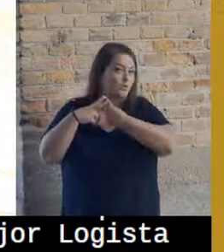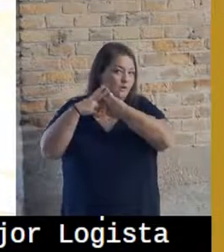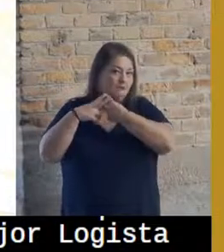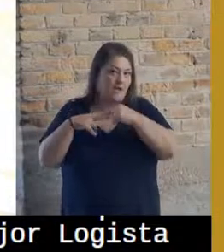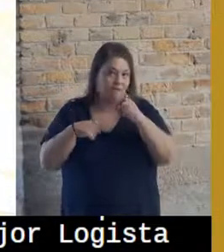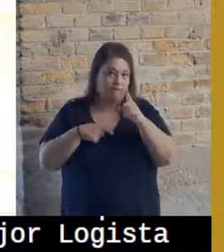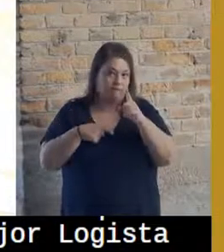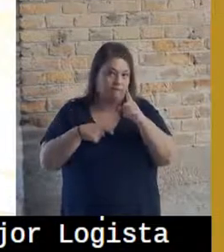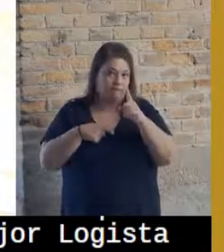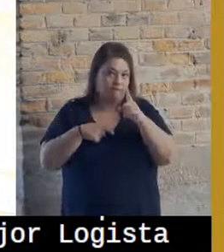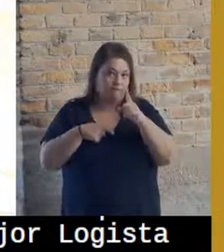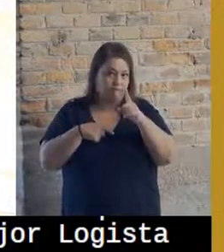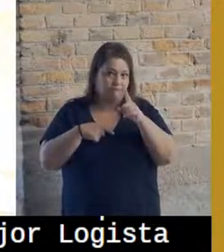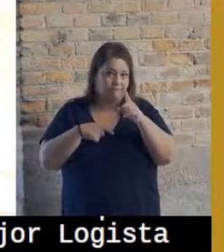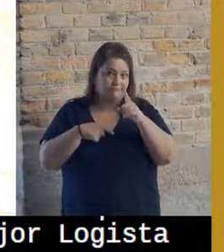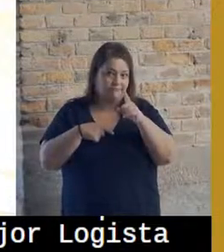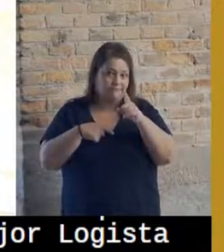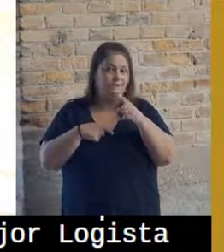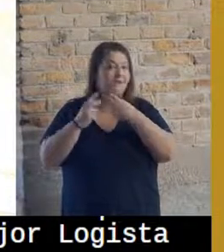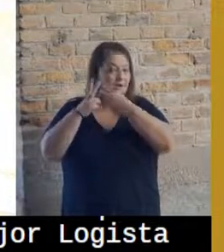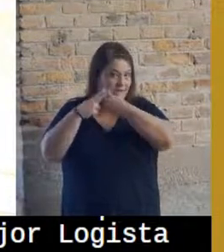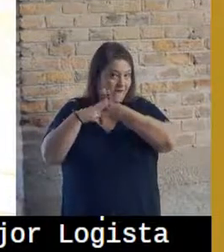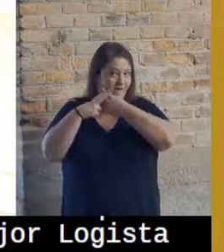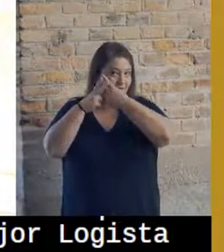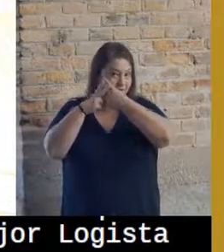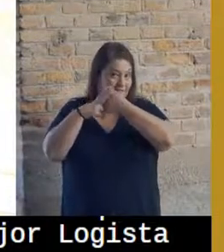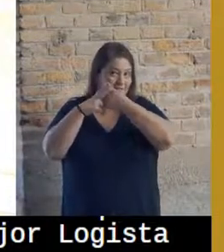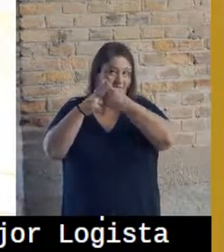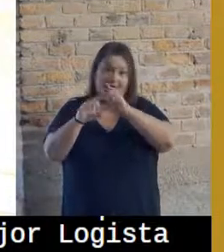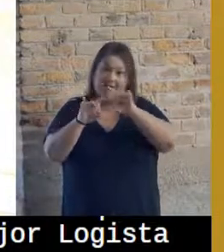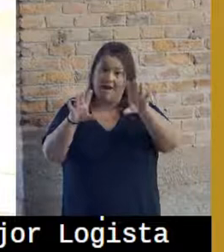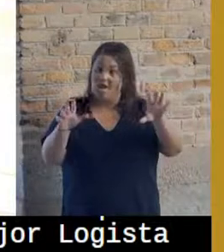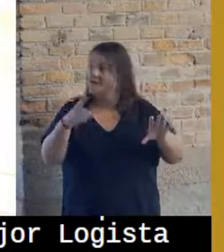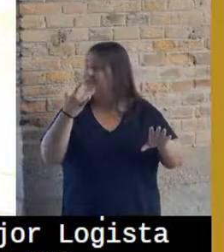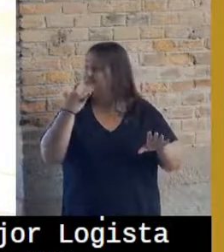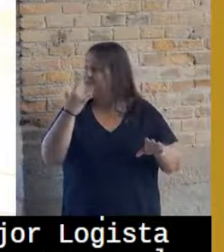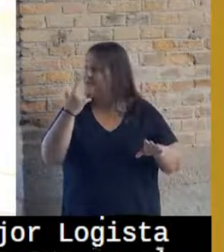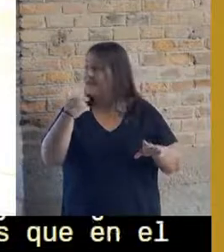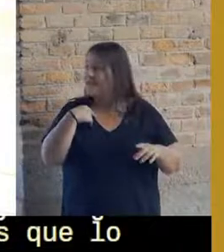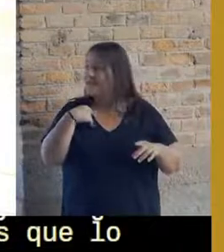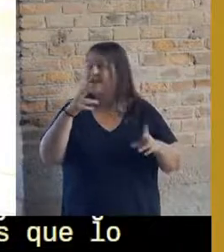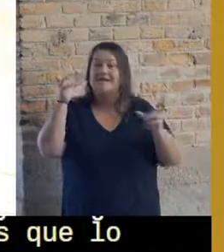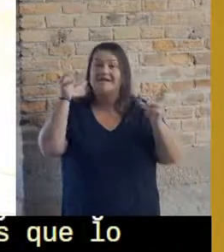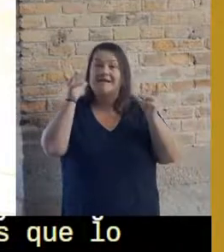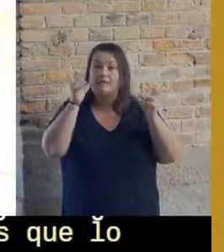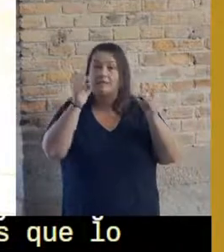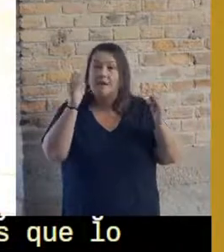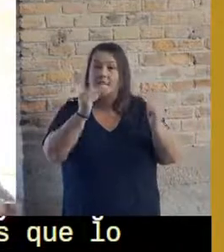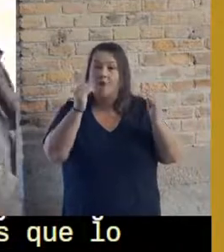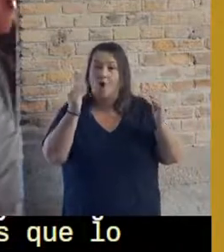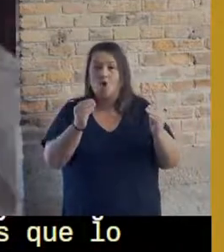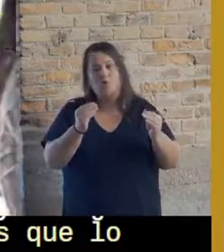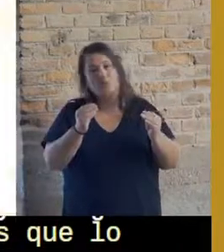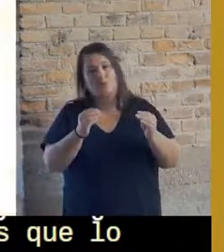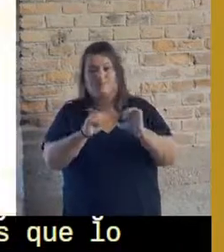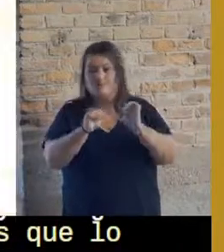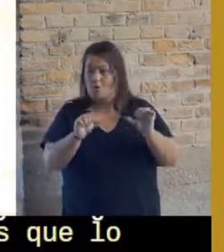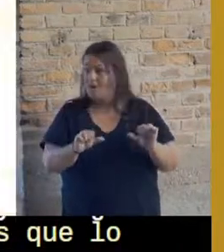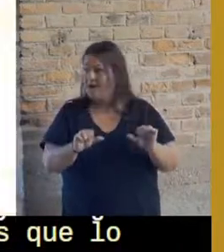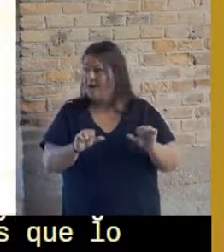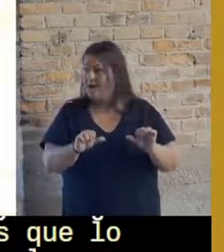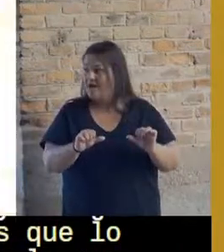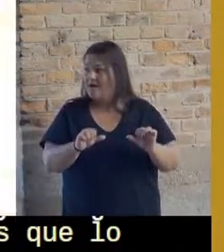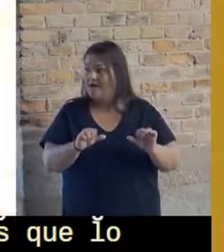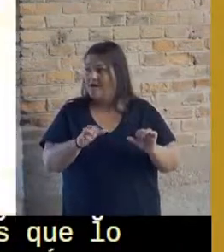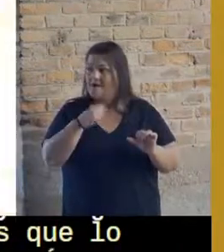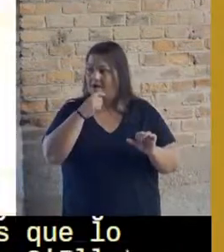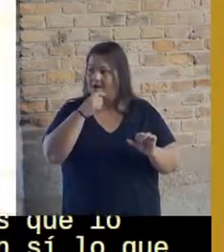oído vale Sí claro si me decís que lo escucháis mejor de esta manera A lo mejor esto lo que